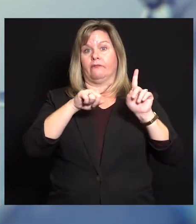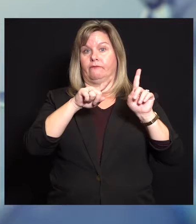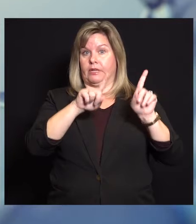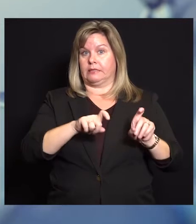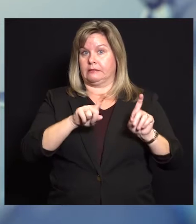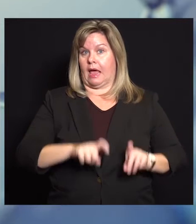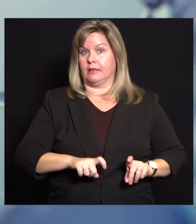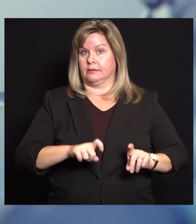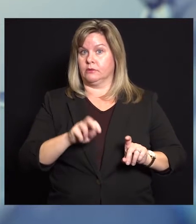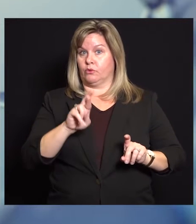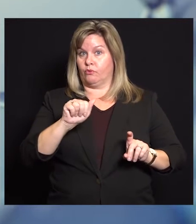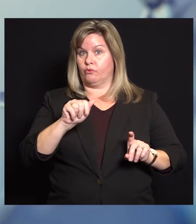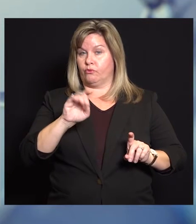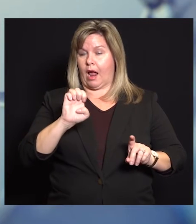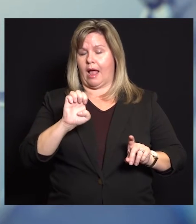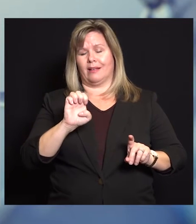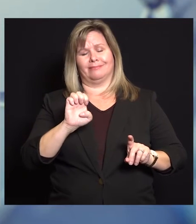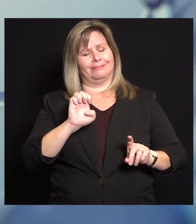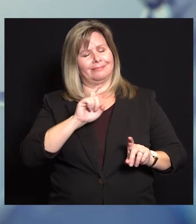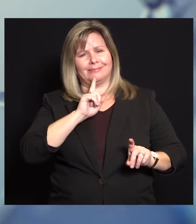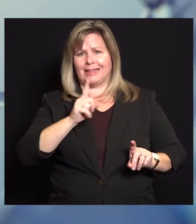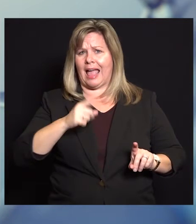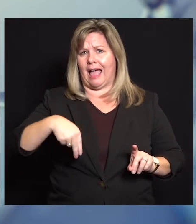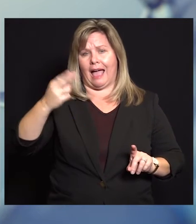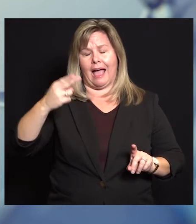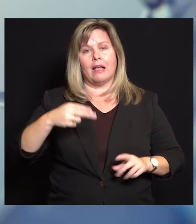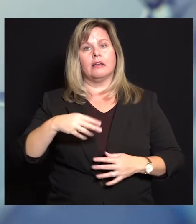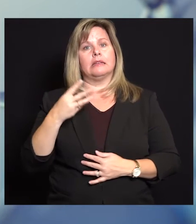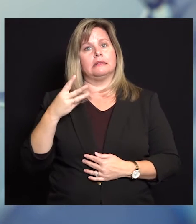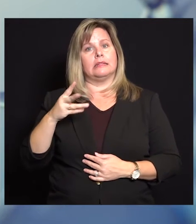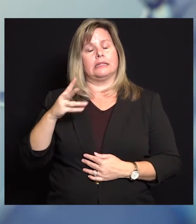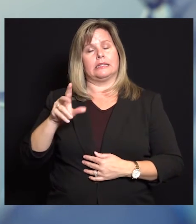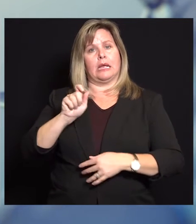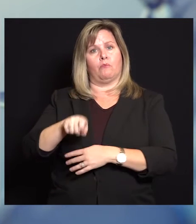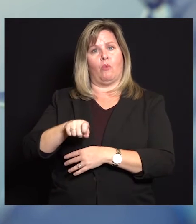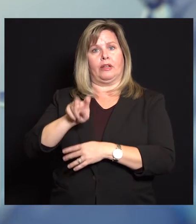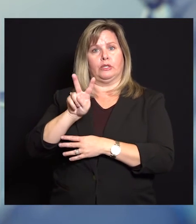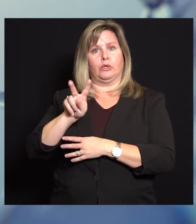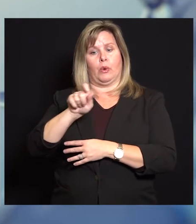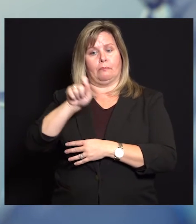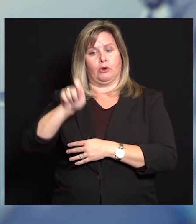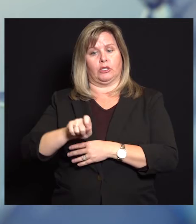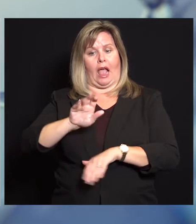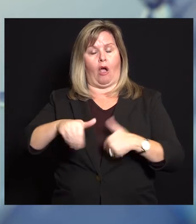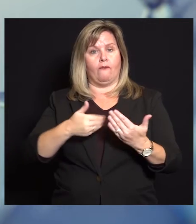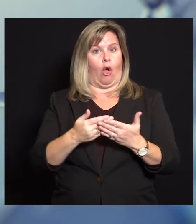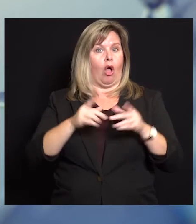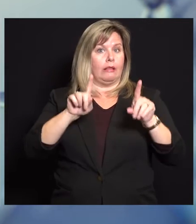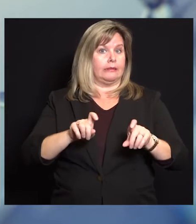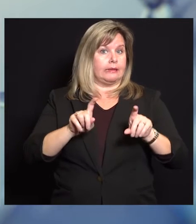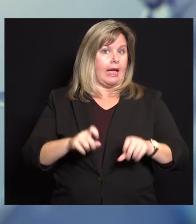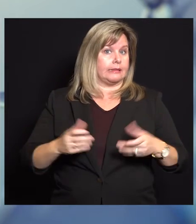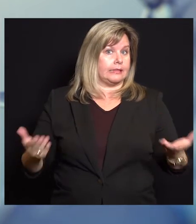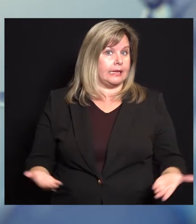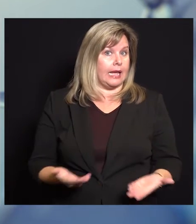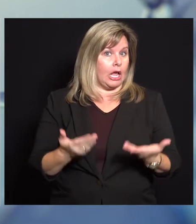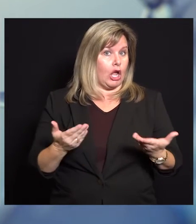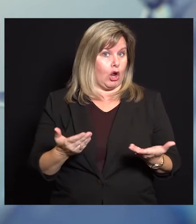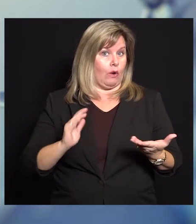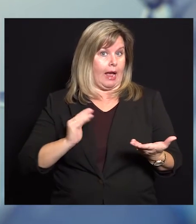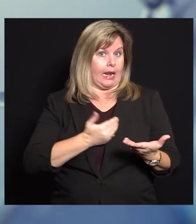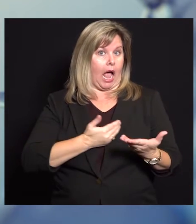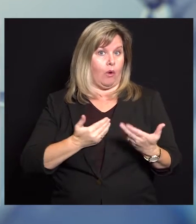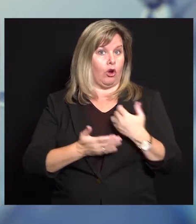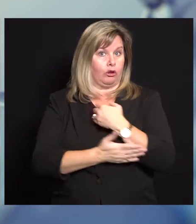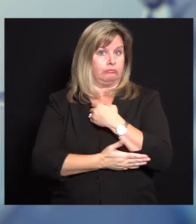sigue siendo demasiada alta en este momento estamos viendo alrededor de 16.2 por